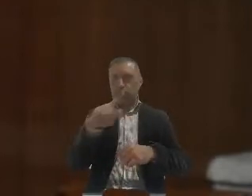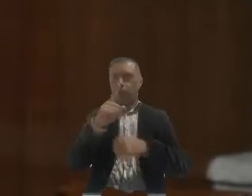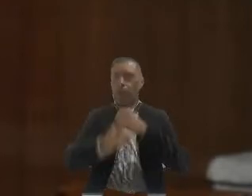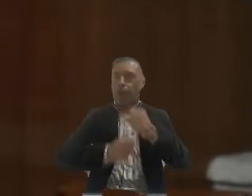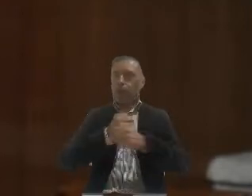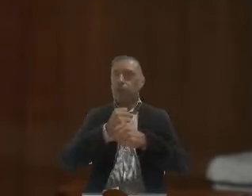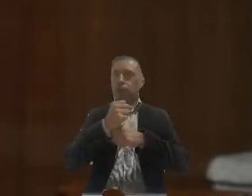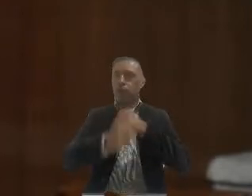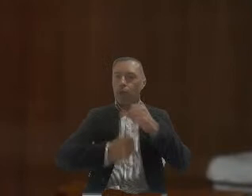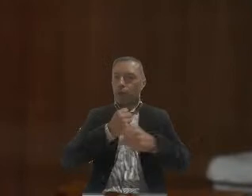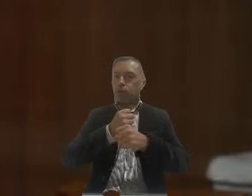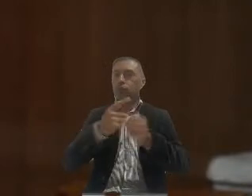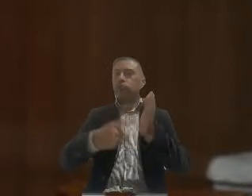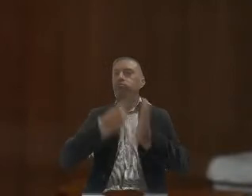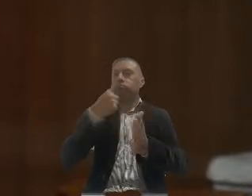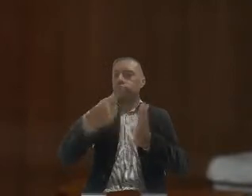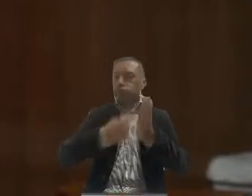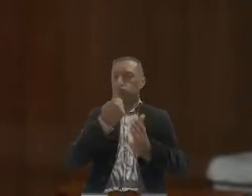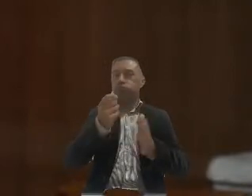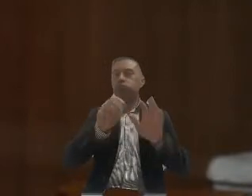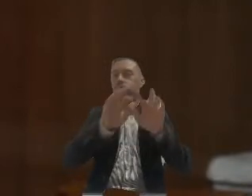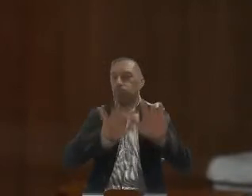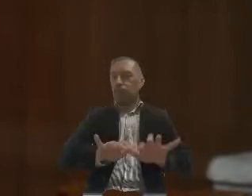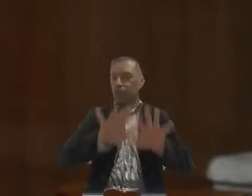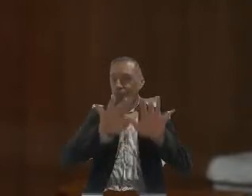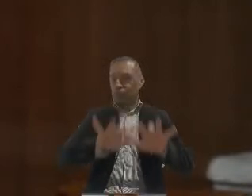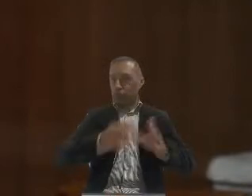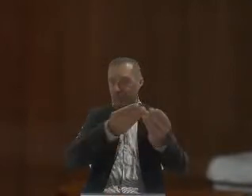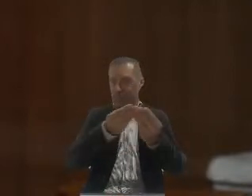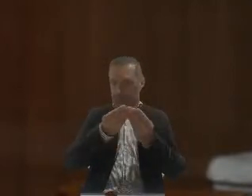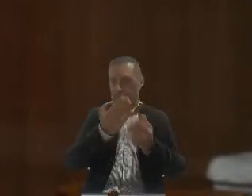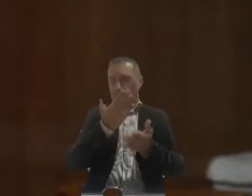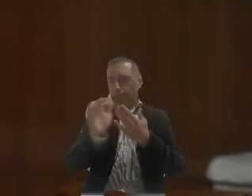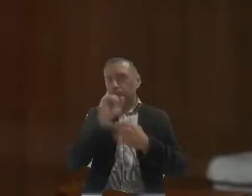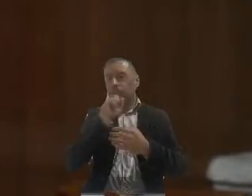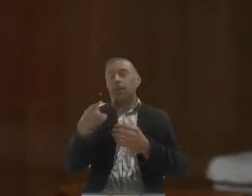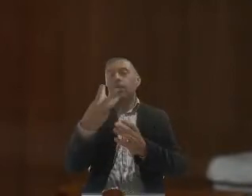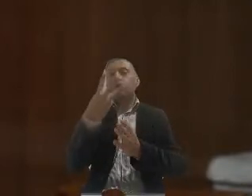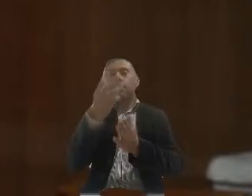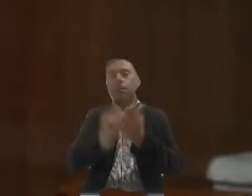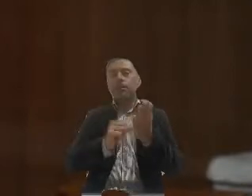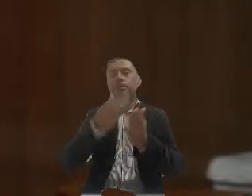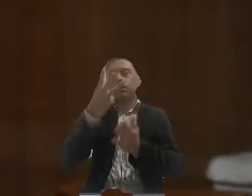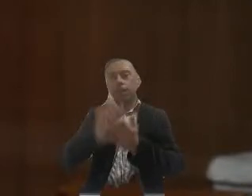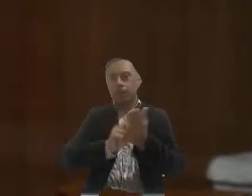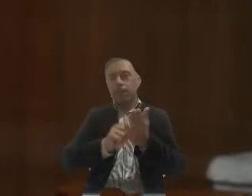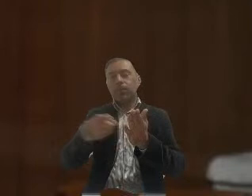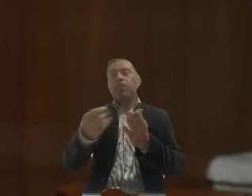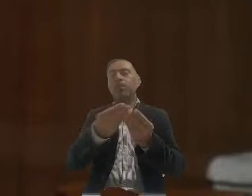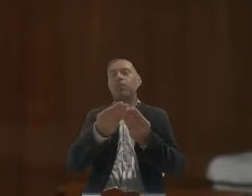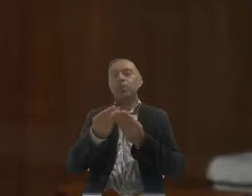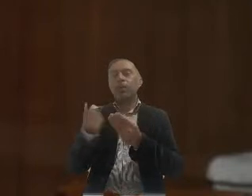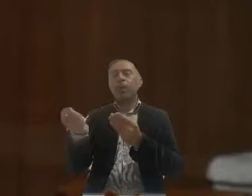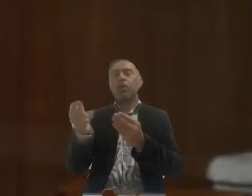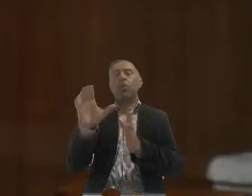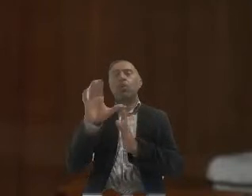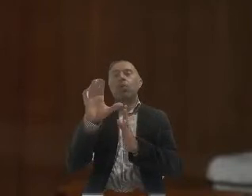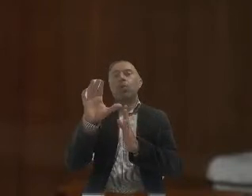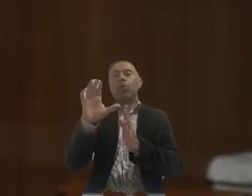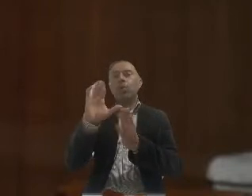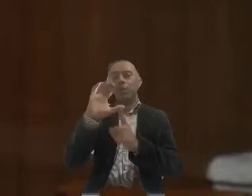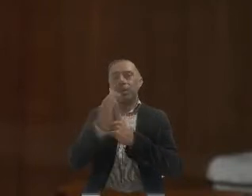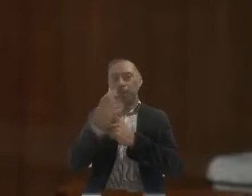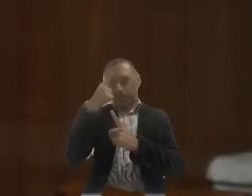anuales, también elaboren y entreguen de forma trimestral al Comité Coordinador del Sistema Estatal Anticorrupción sus